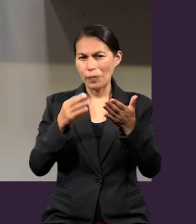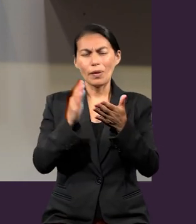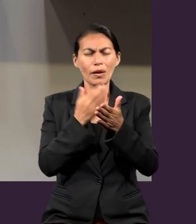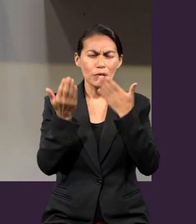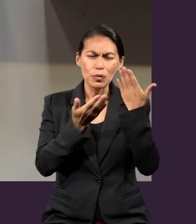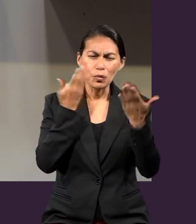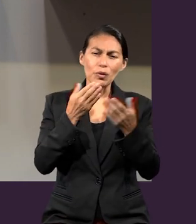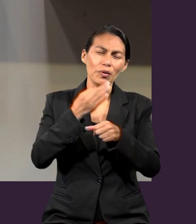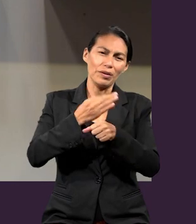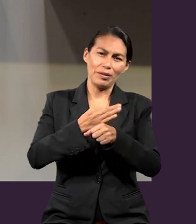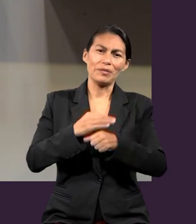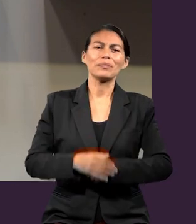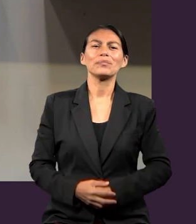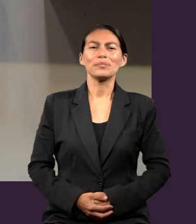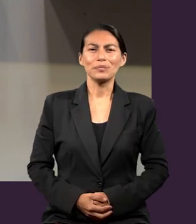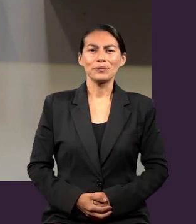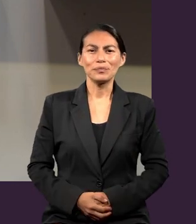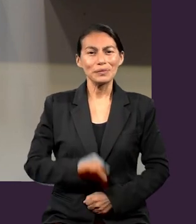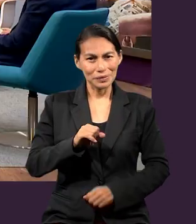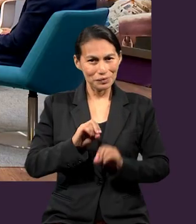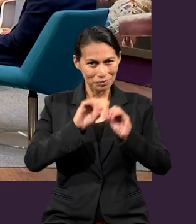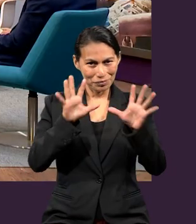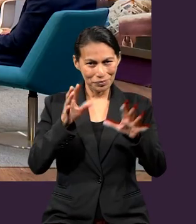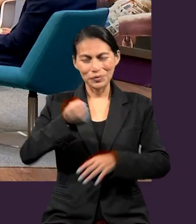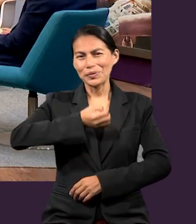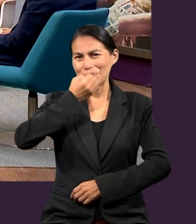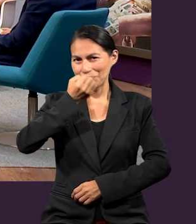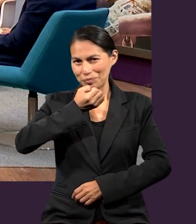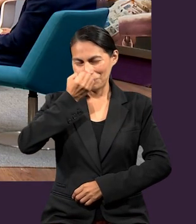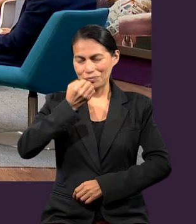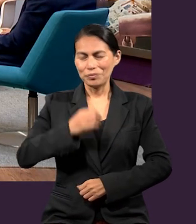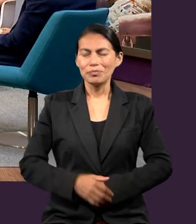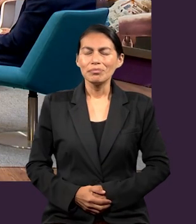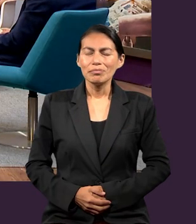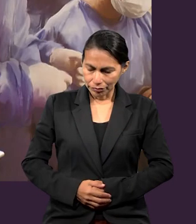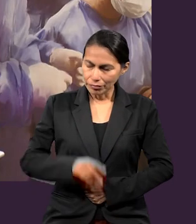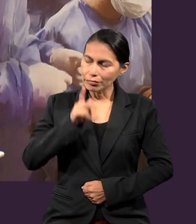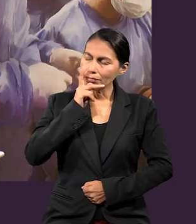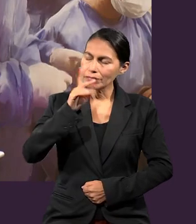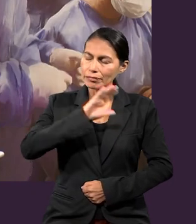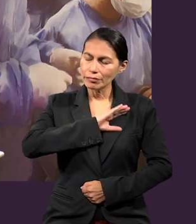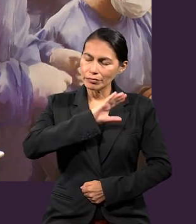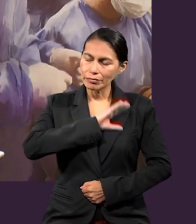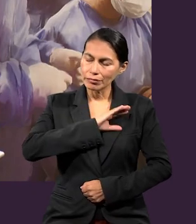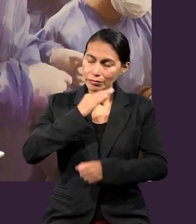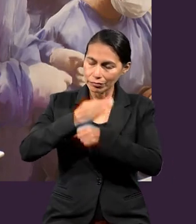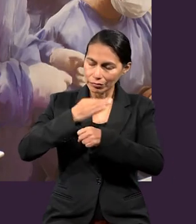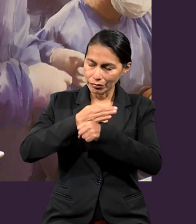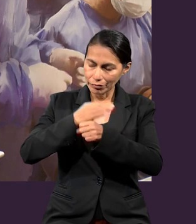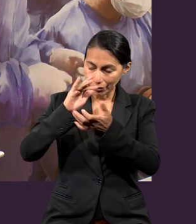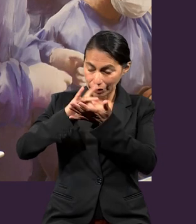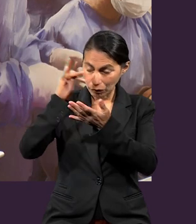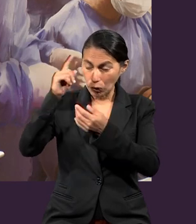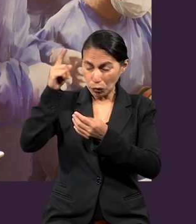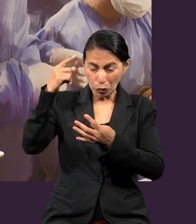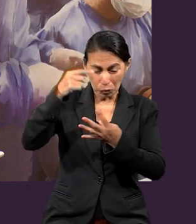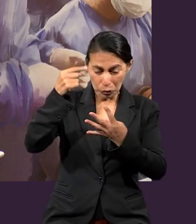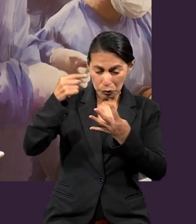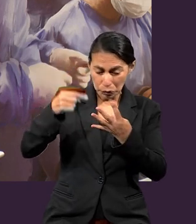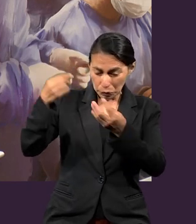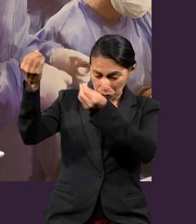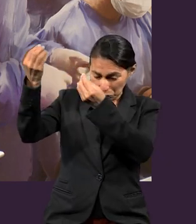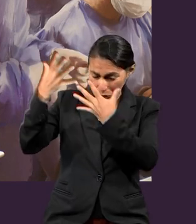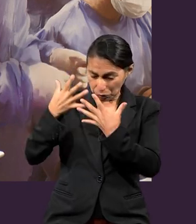inicio a nuestro repaso en este día. Claro que sí, vamos a orar. Querido Padre, te agradecemos en esta hora